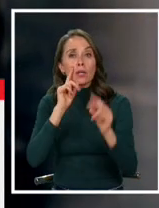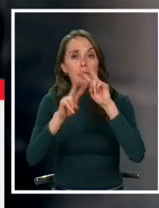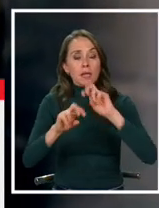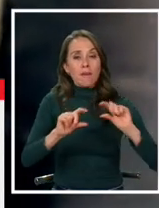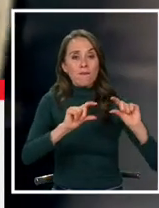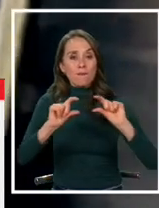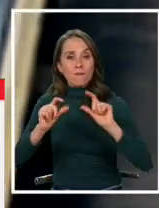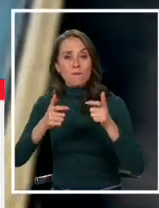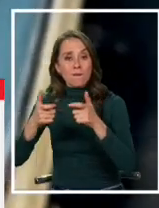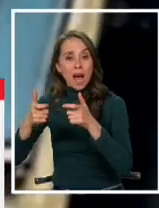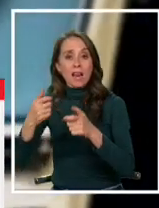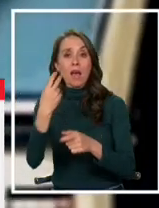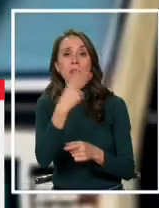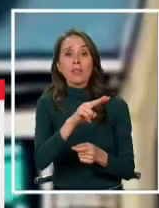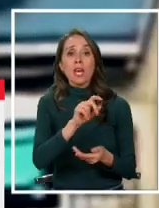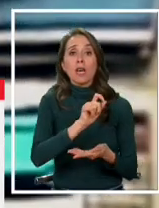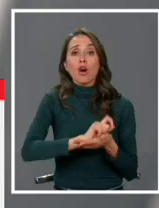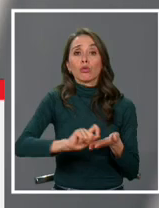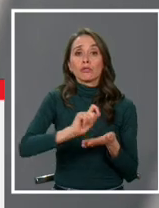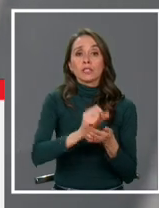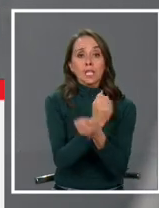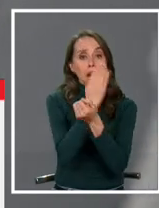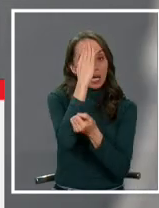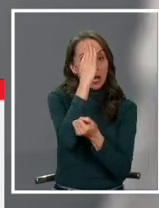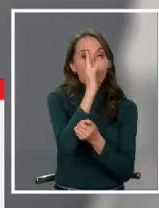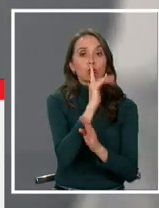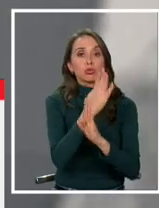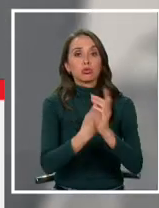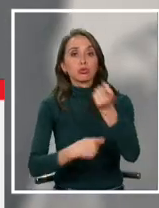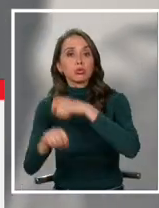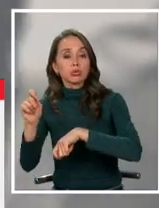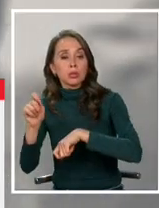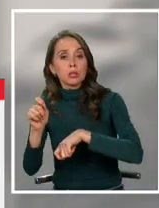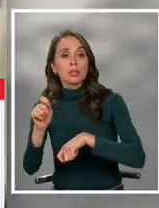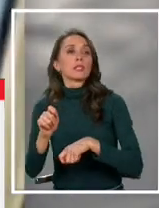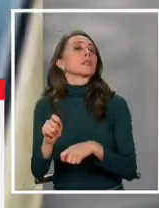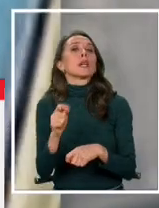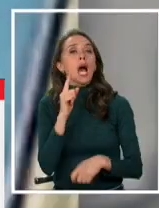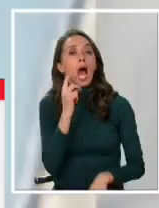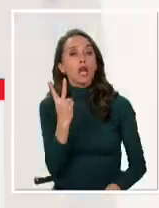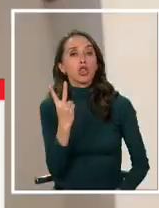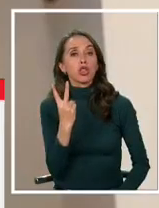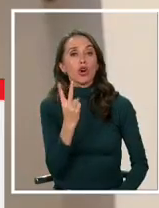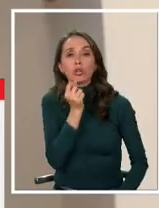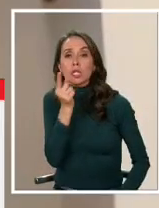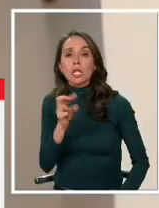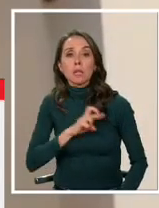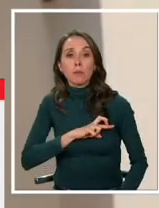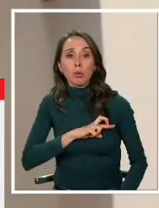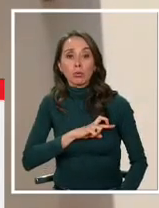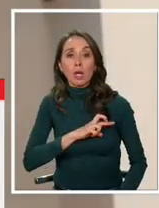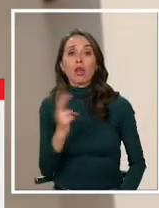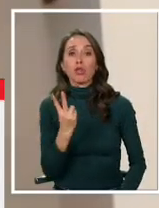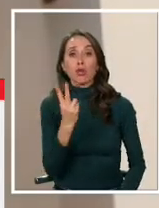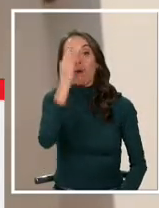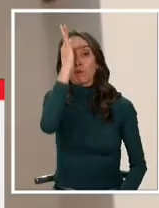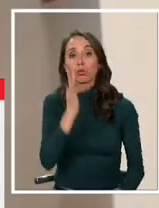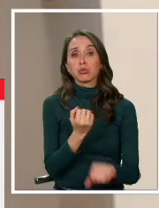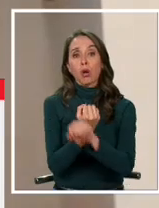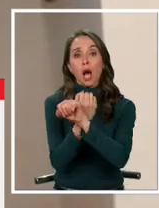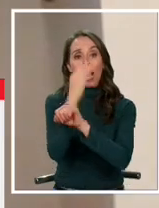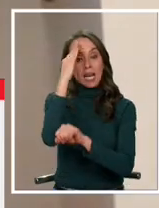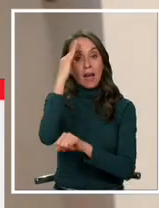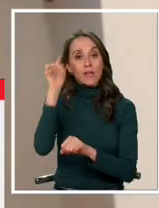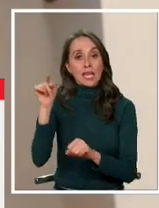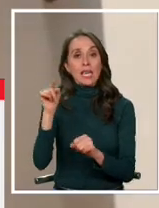provenían desde alguna dependencia de carabineros hoy se encuentran involucrados en calidad de imputado dos funcionarios de carabineros quienes serían